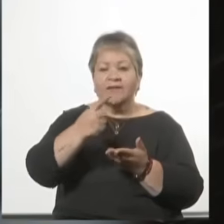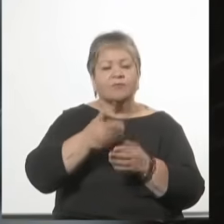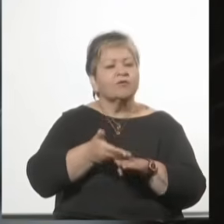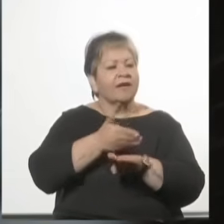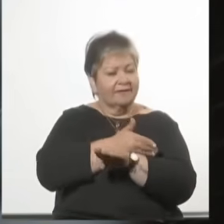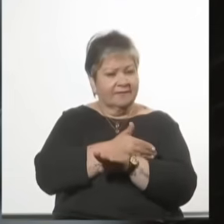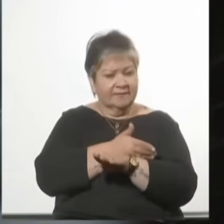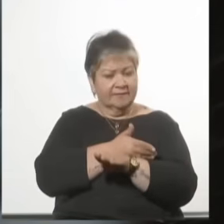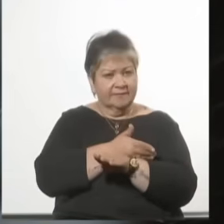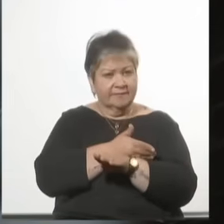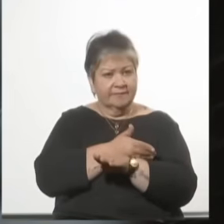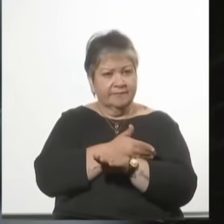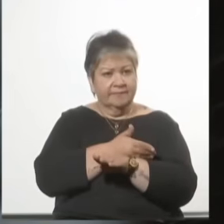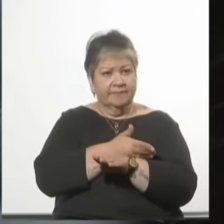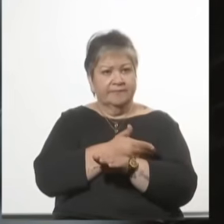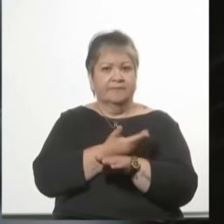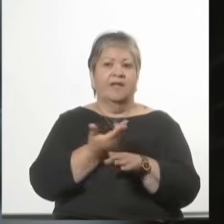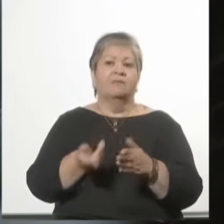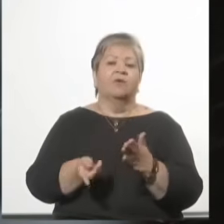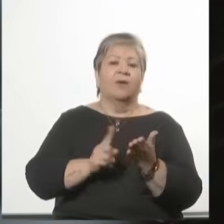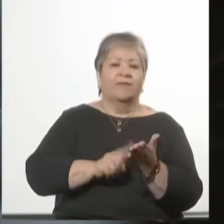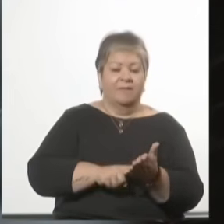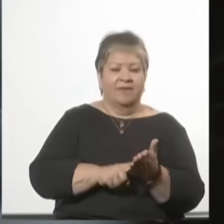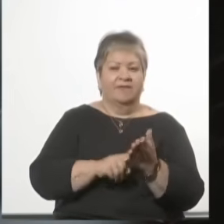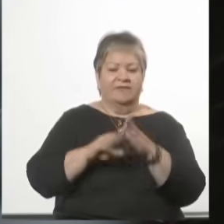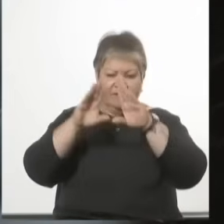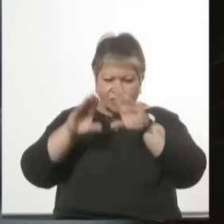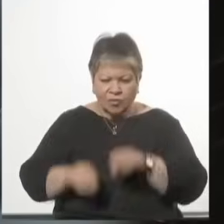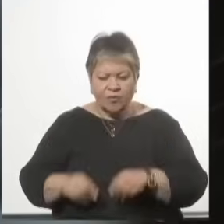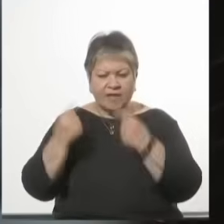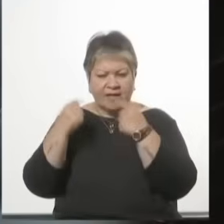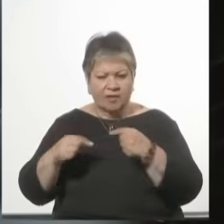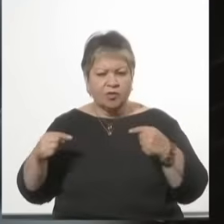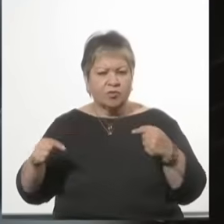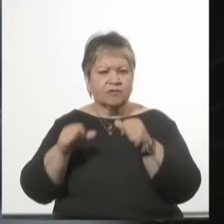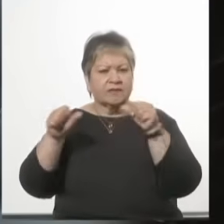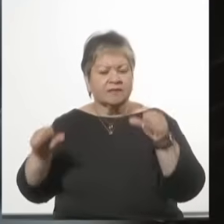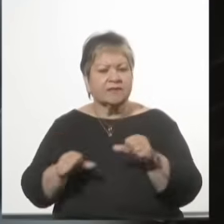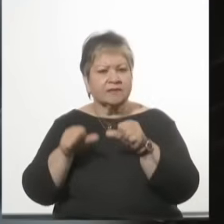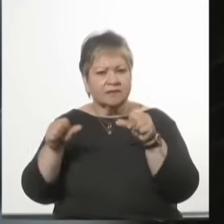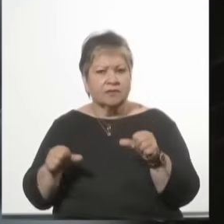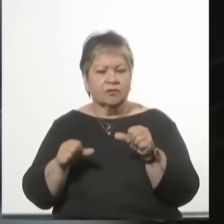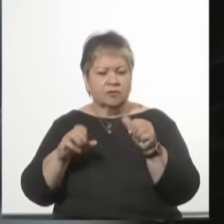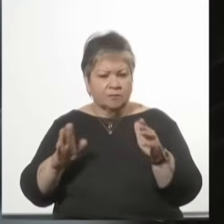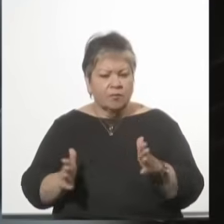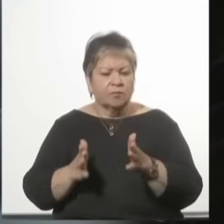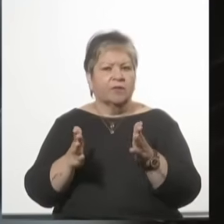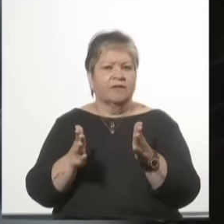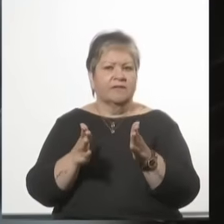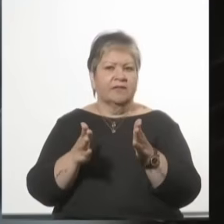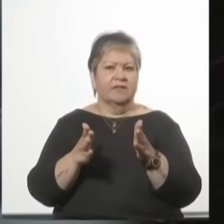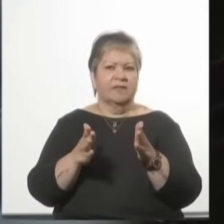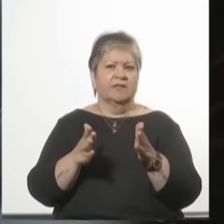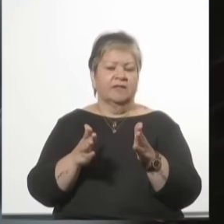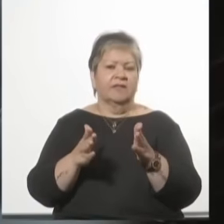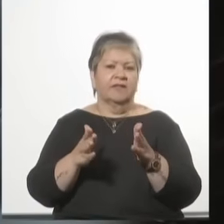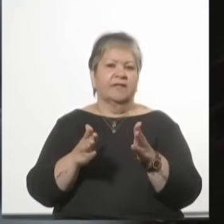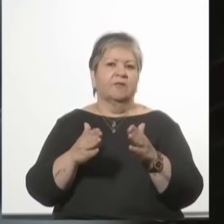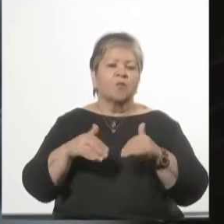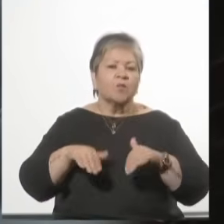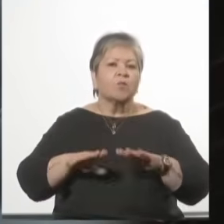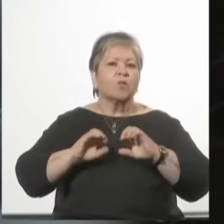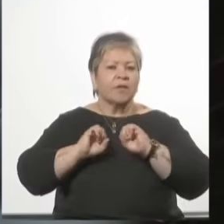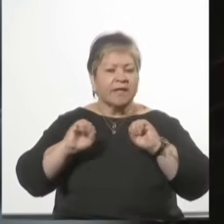citado, más allá que dentro del elenco de las acciones y pretensiones que puedan promoverse se encuentre, sin dudas, la de